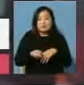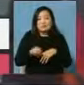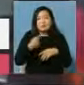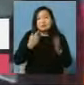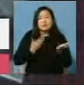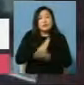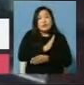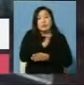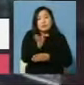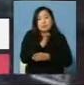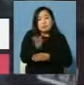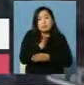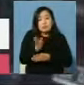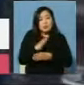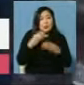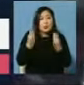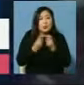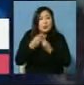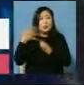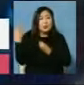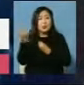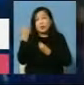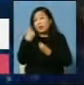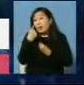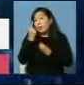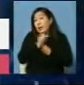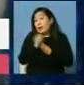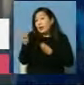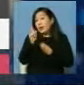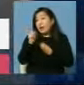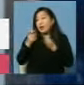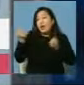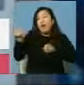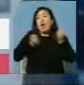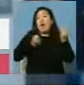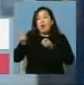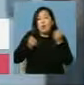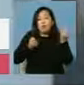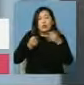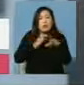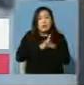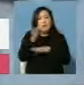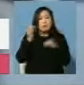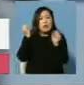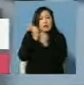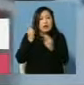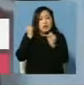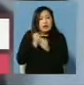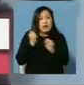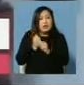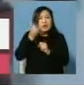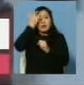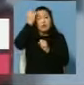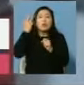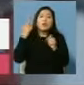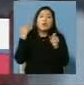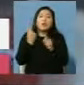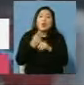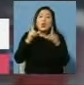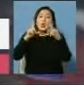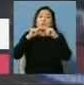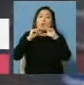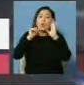La demanda de combustibles es muy importante, como pueden ver en esta estación de servicio se está trabajando con la terminación